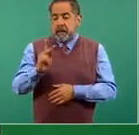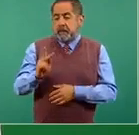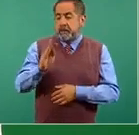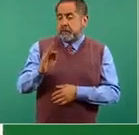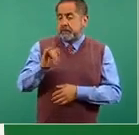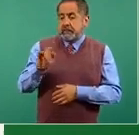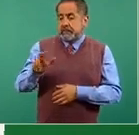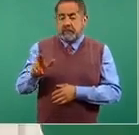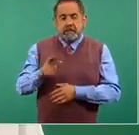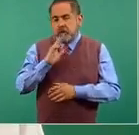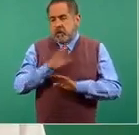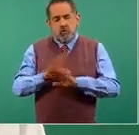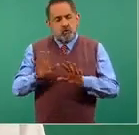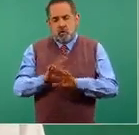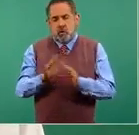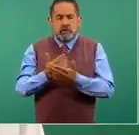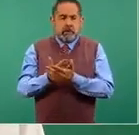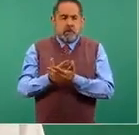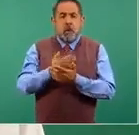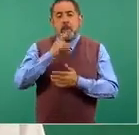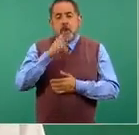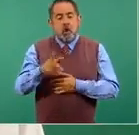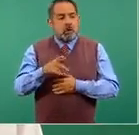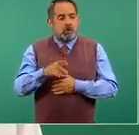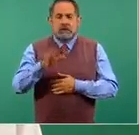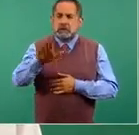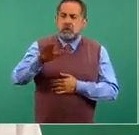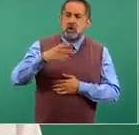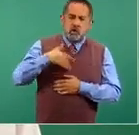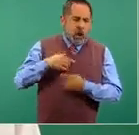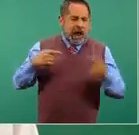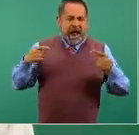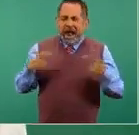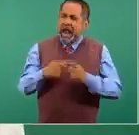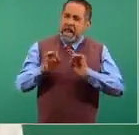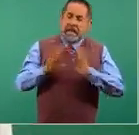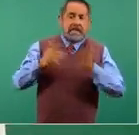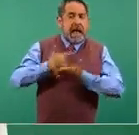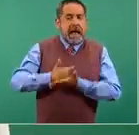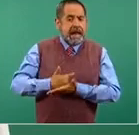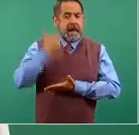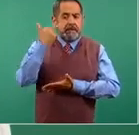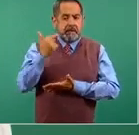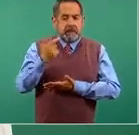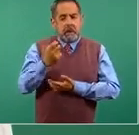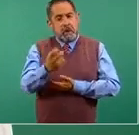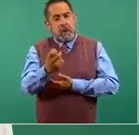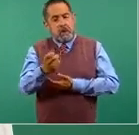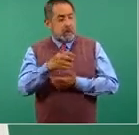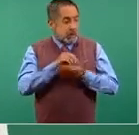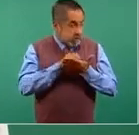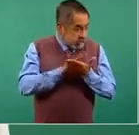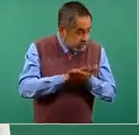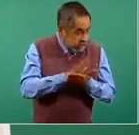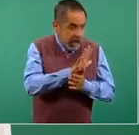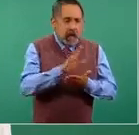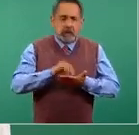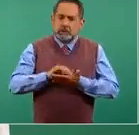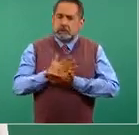o, mejor aún, informar que se tiene una alergia grave para que quede registrada la persona